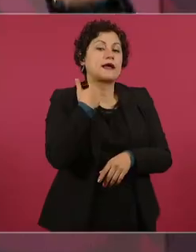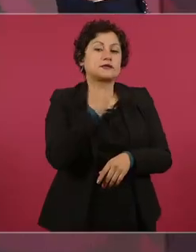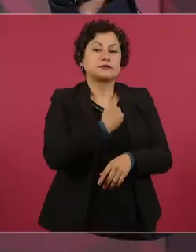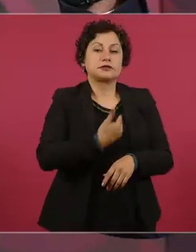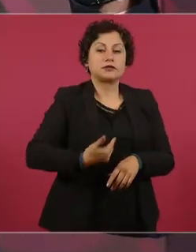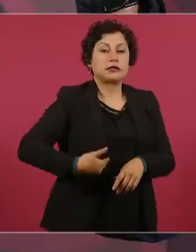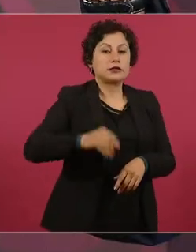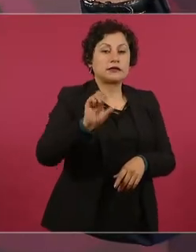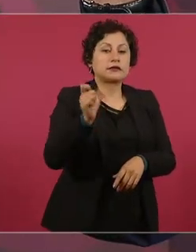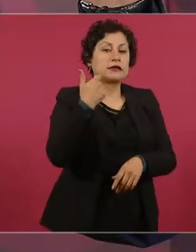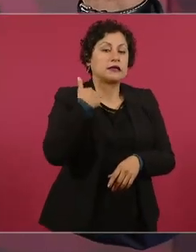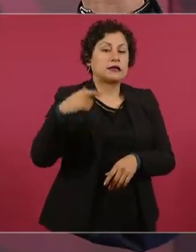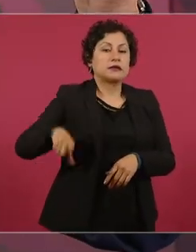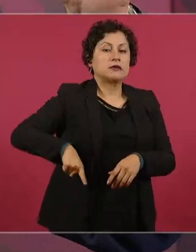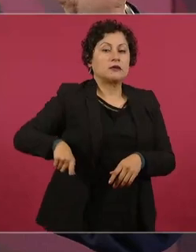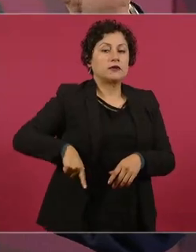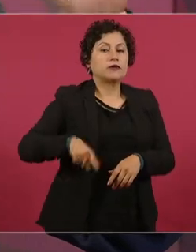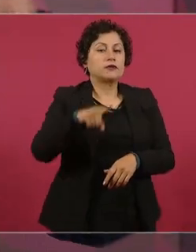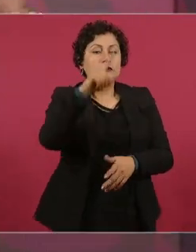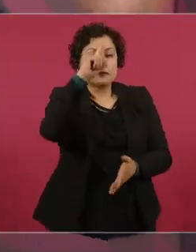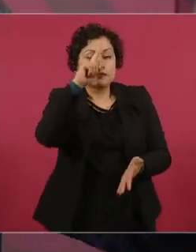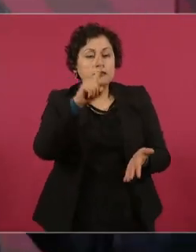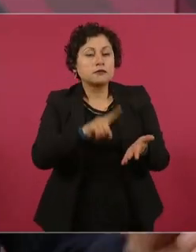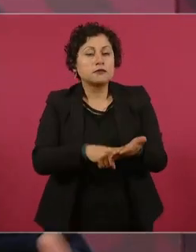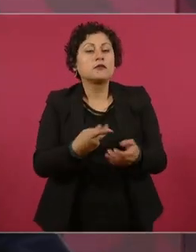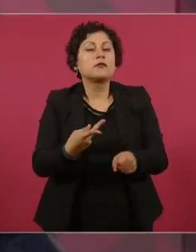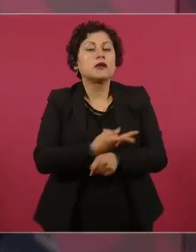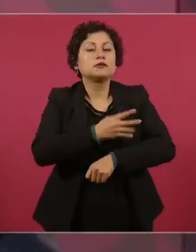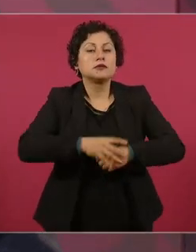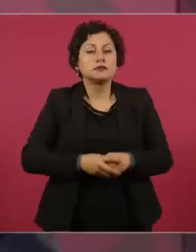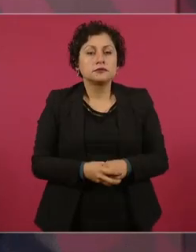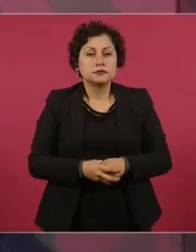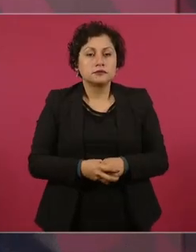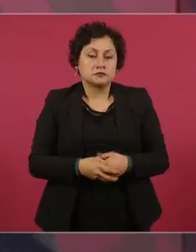pues, negocios.